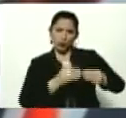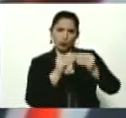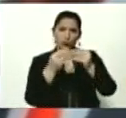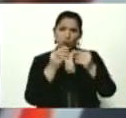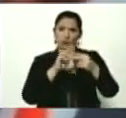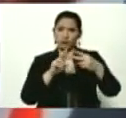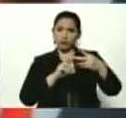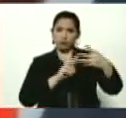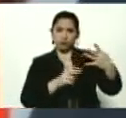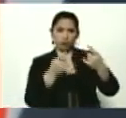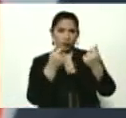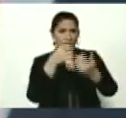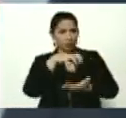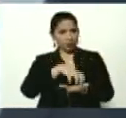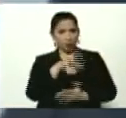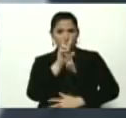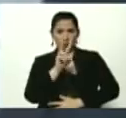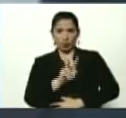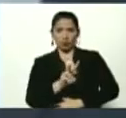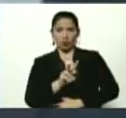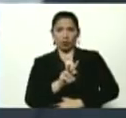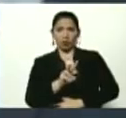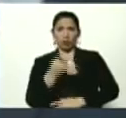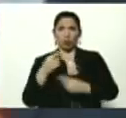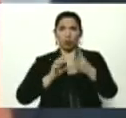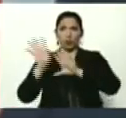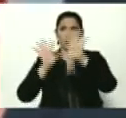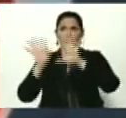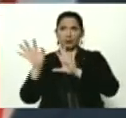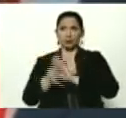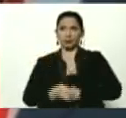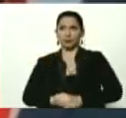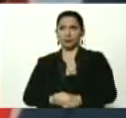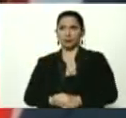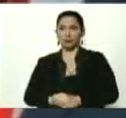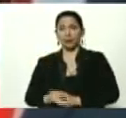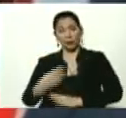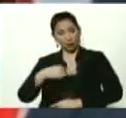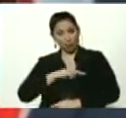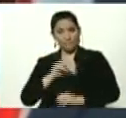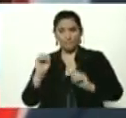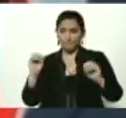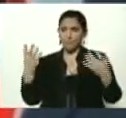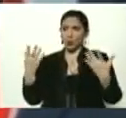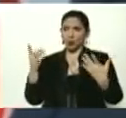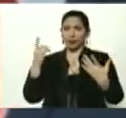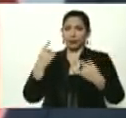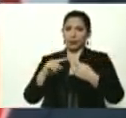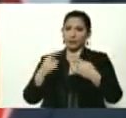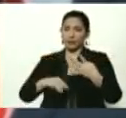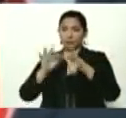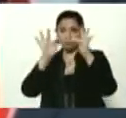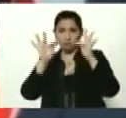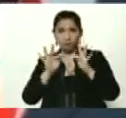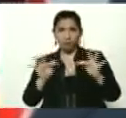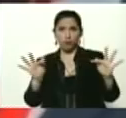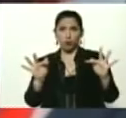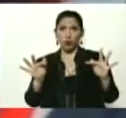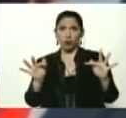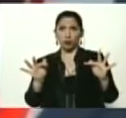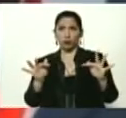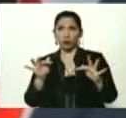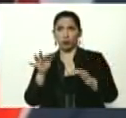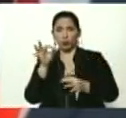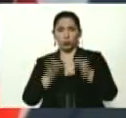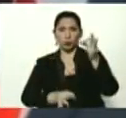activos del Estado venezolano en el extranjero. Y esto lo estamos logrando a través de distintas medidas